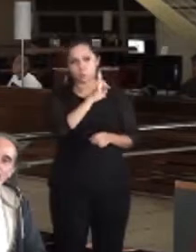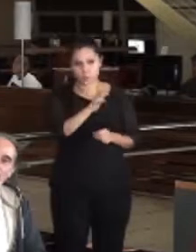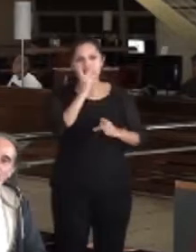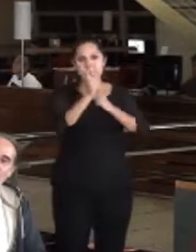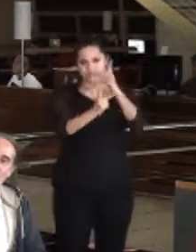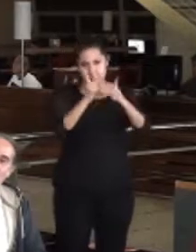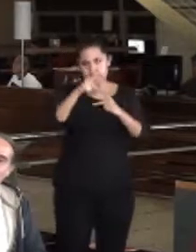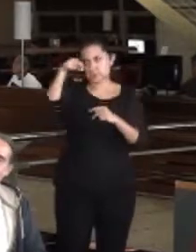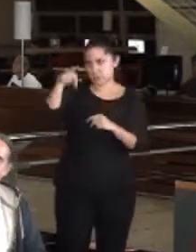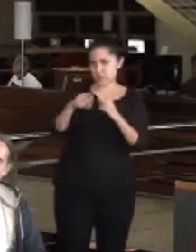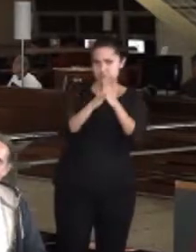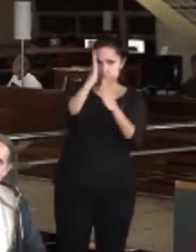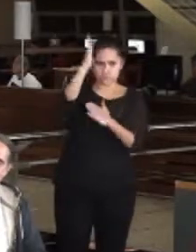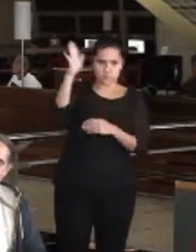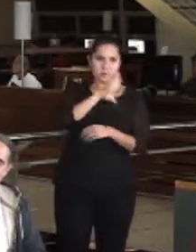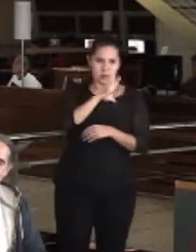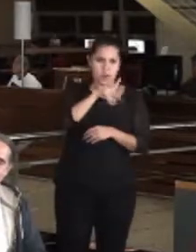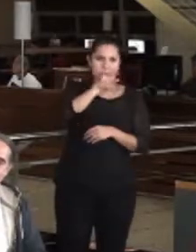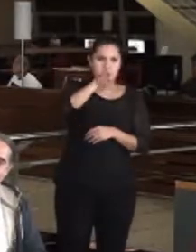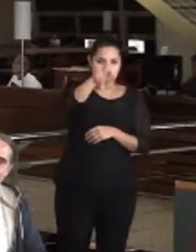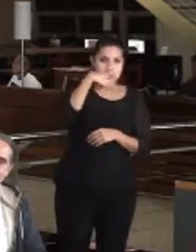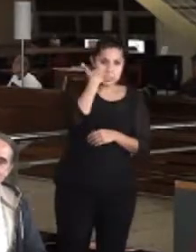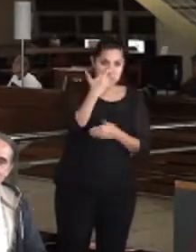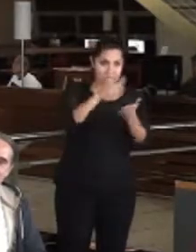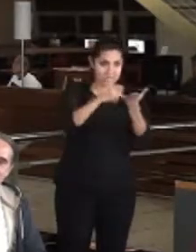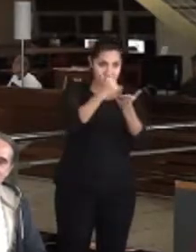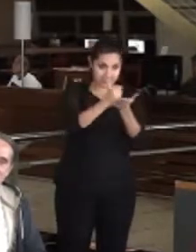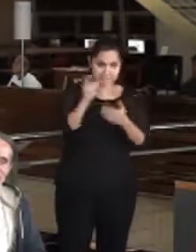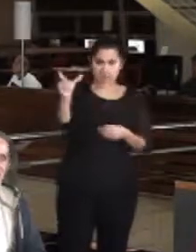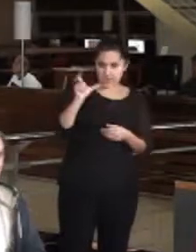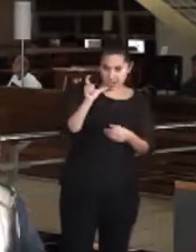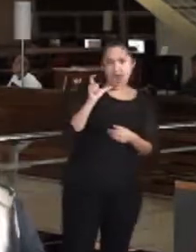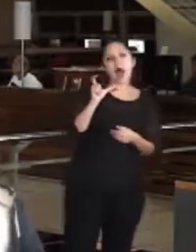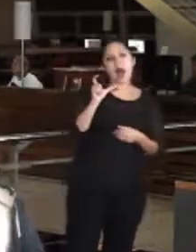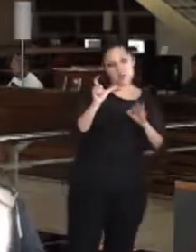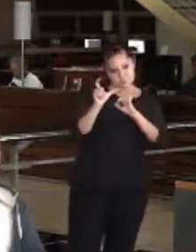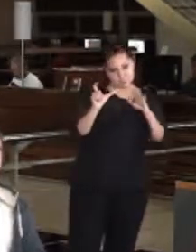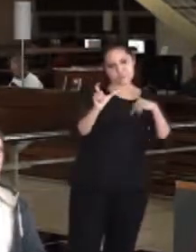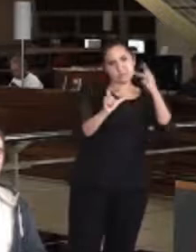en la biblioteca vasconcelos si tienen credencial por supuesto